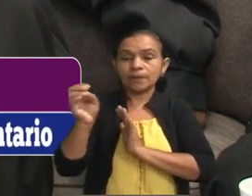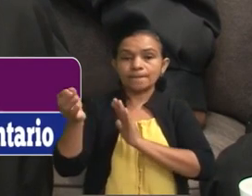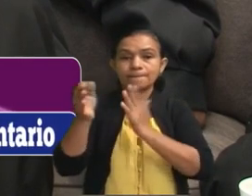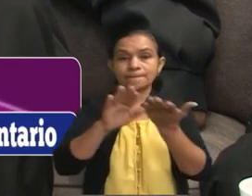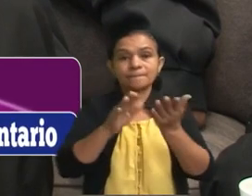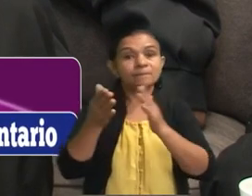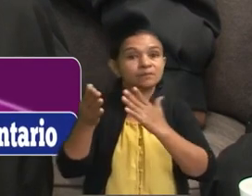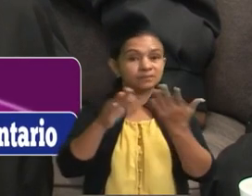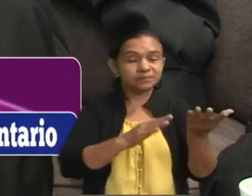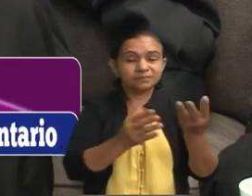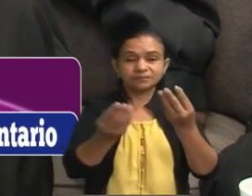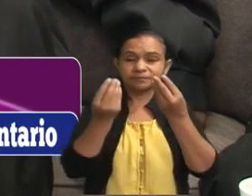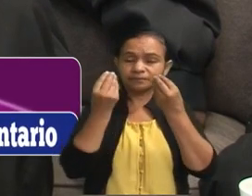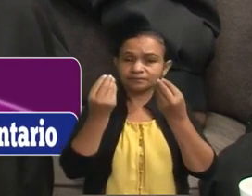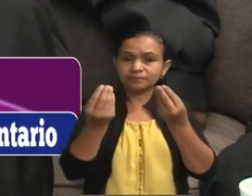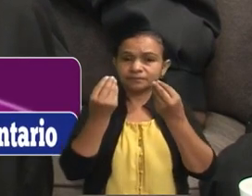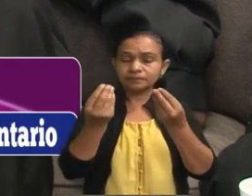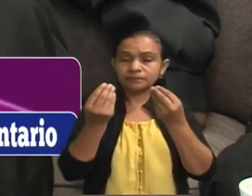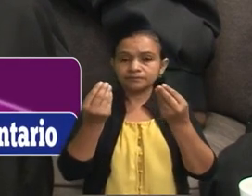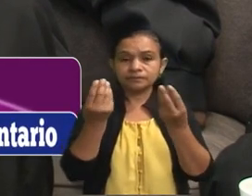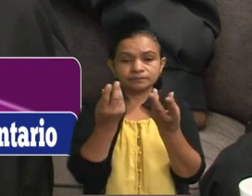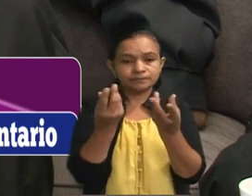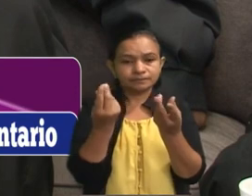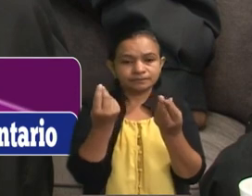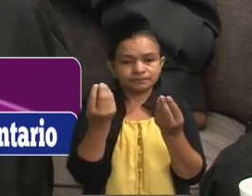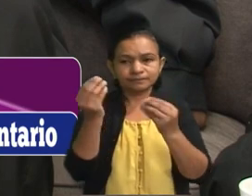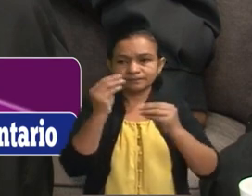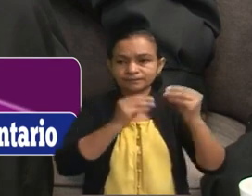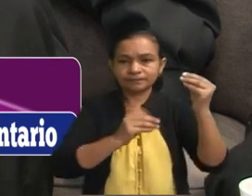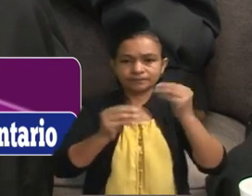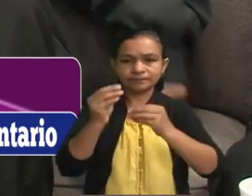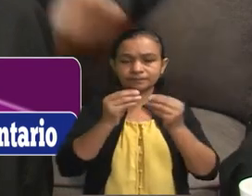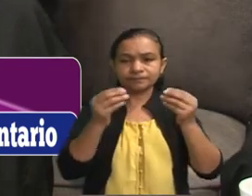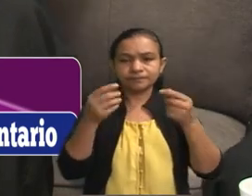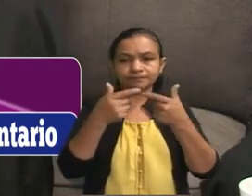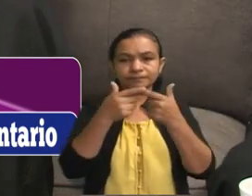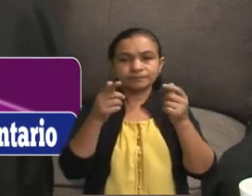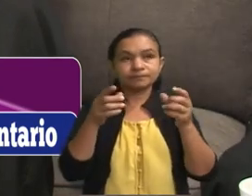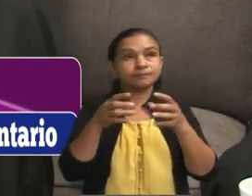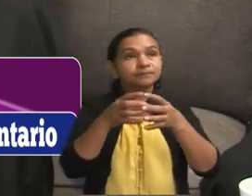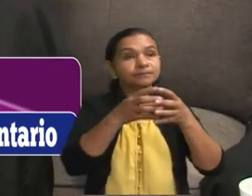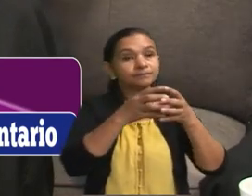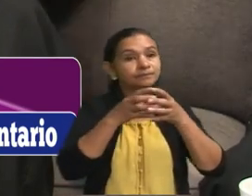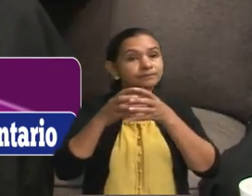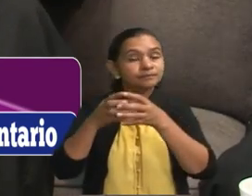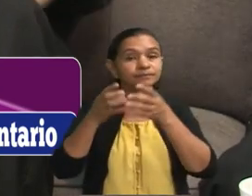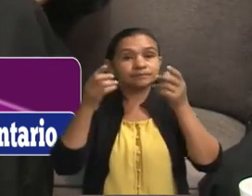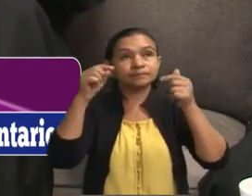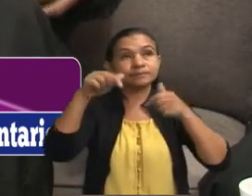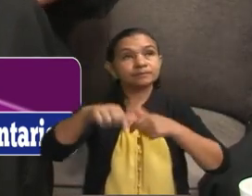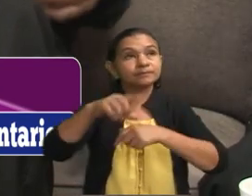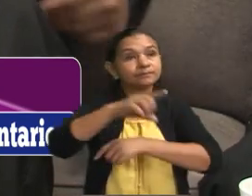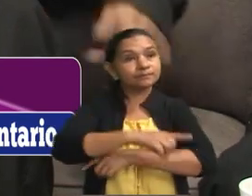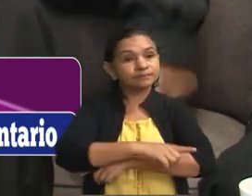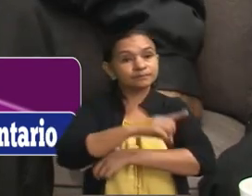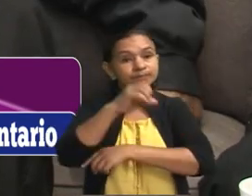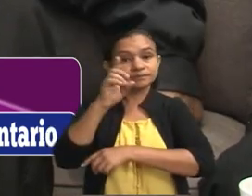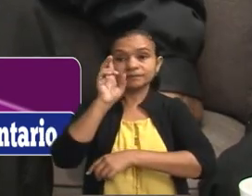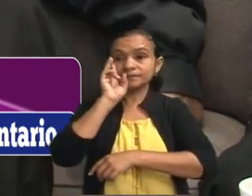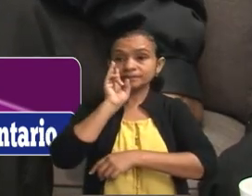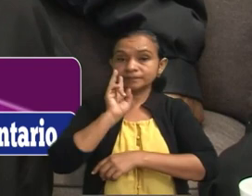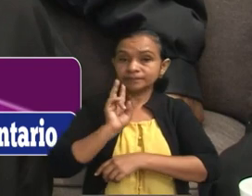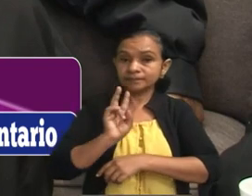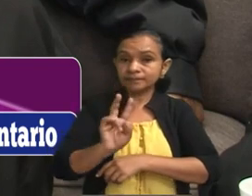y un impacto económico, ¿verdad?, a las comunidades, que hasta hoy, inclusive desde el punto de